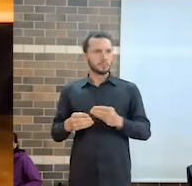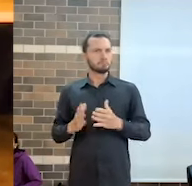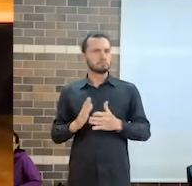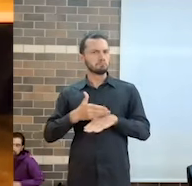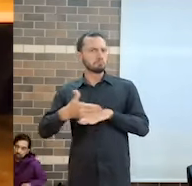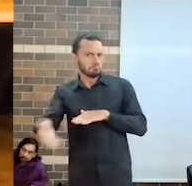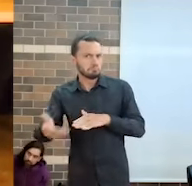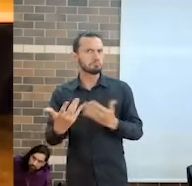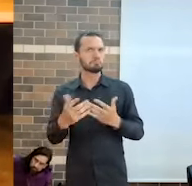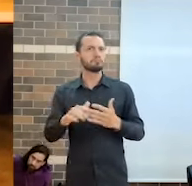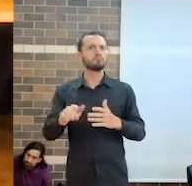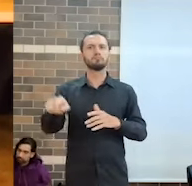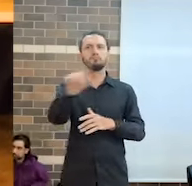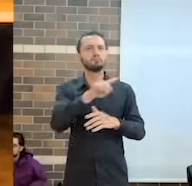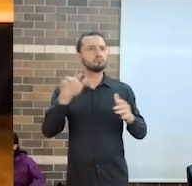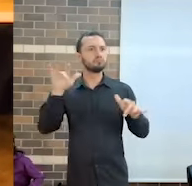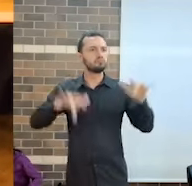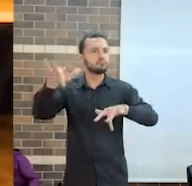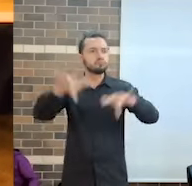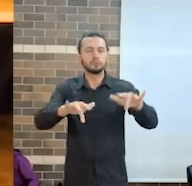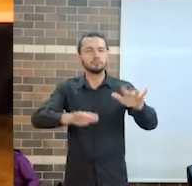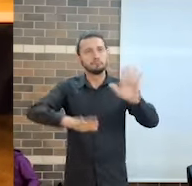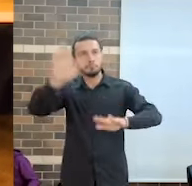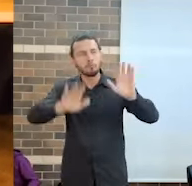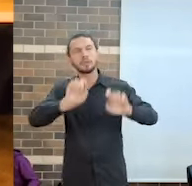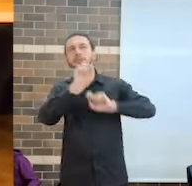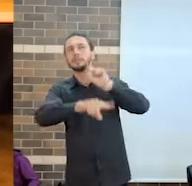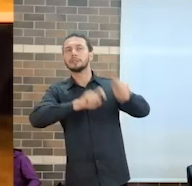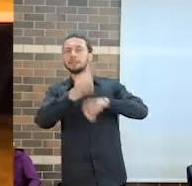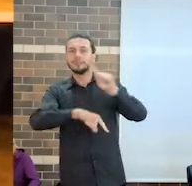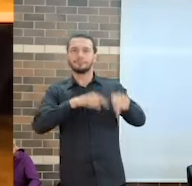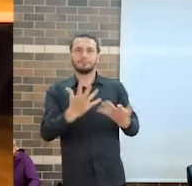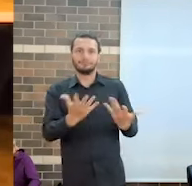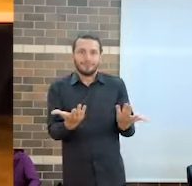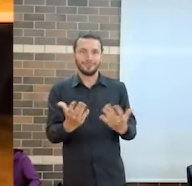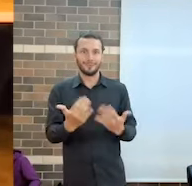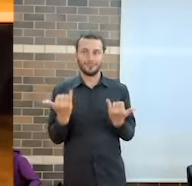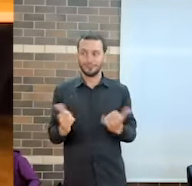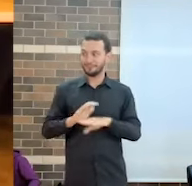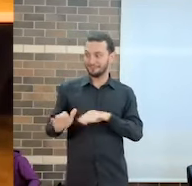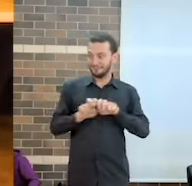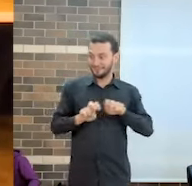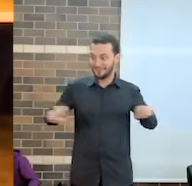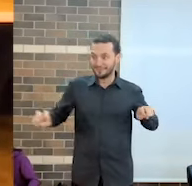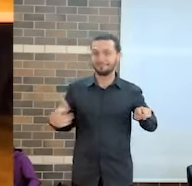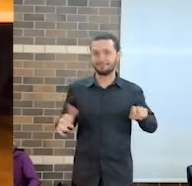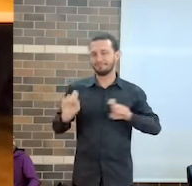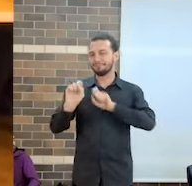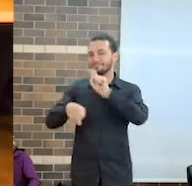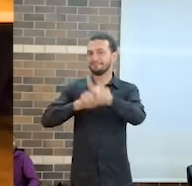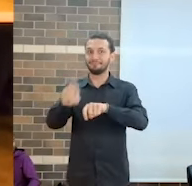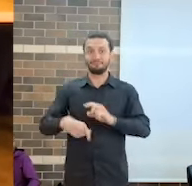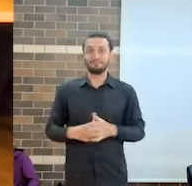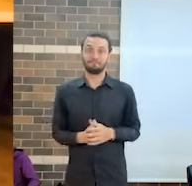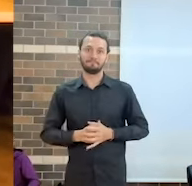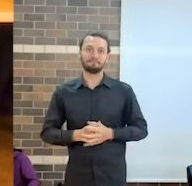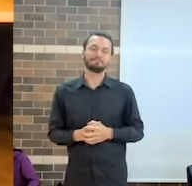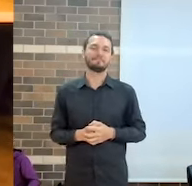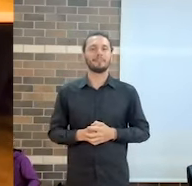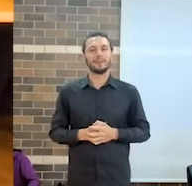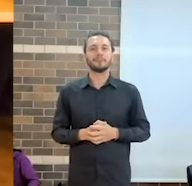al público para aprovechar estas invitadas que nos acompañan en el día de hoy. Entonces, vamos a abrir